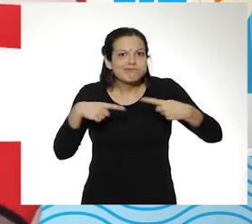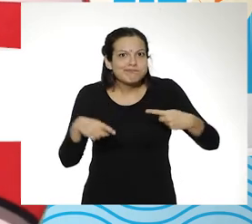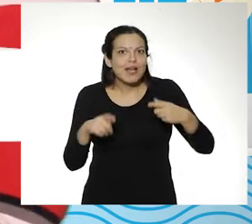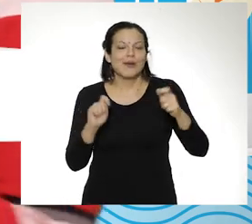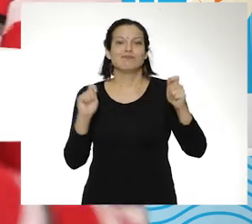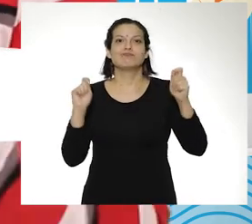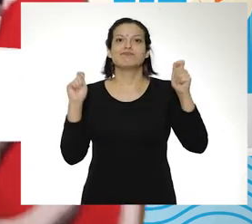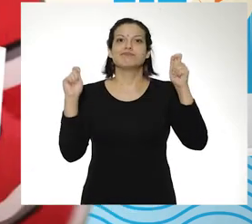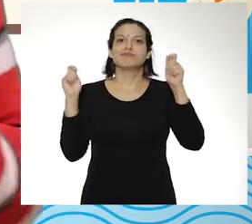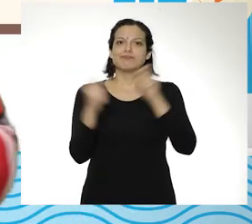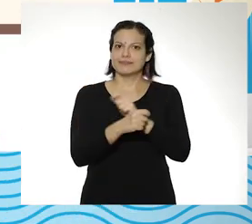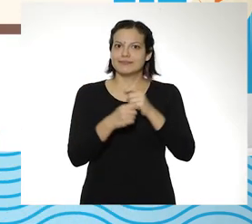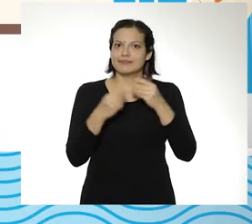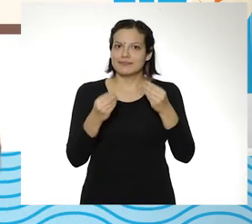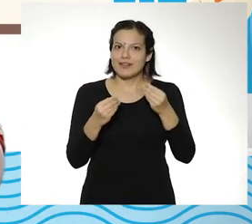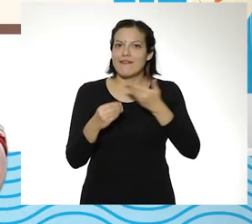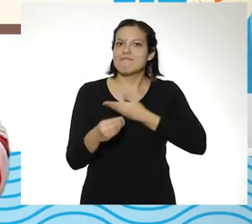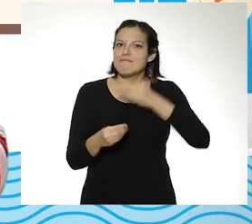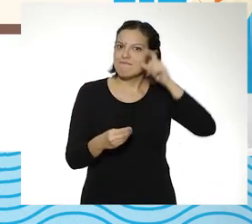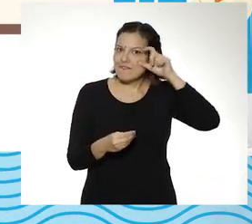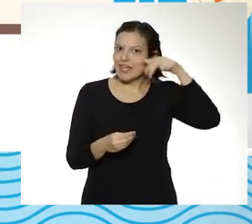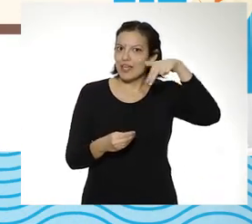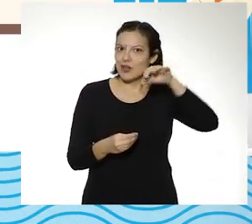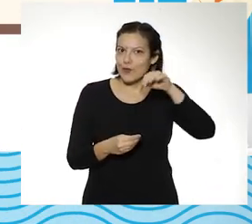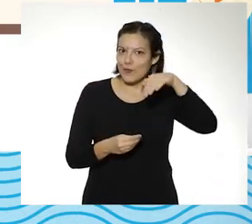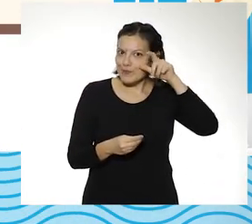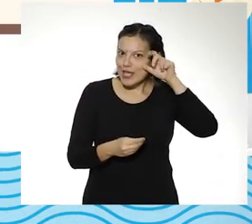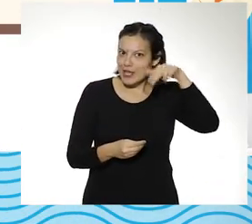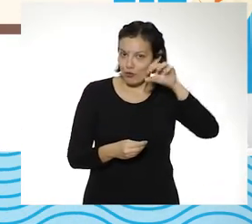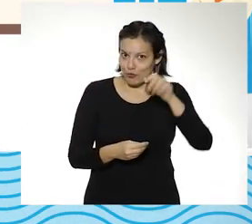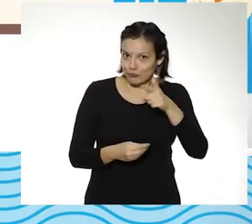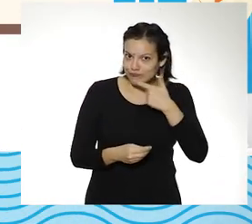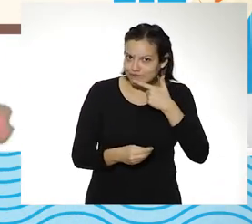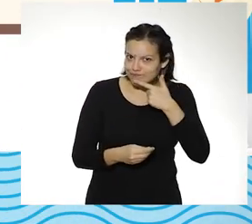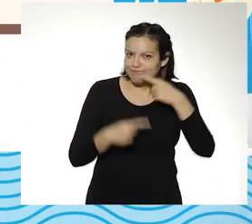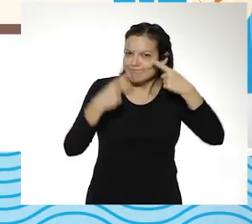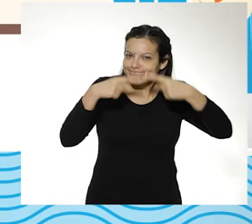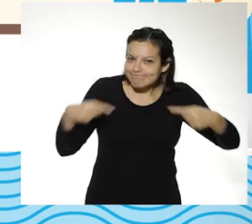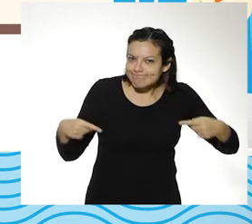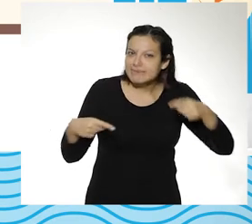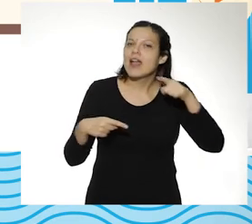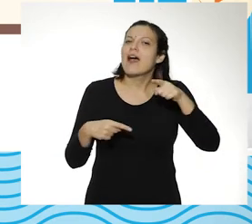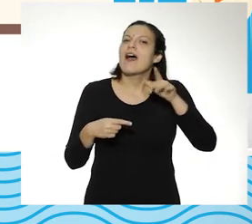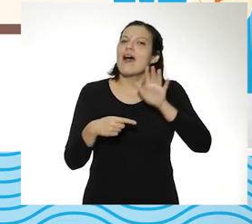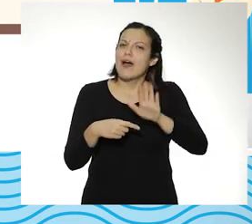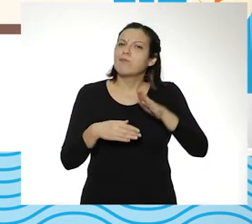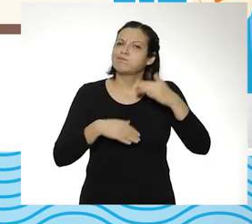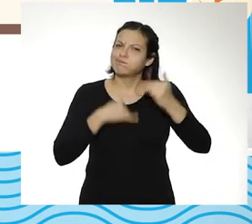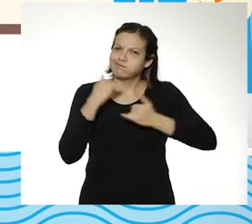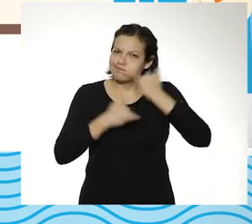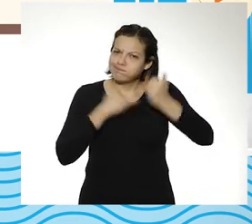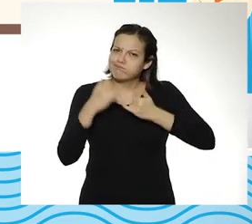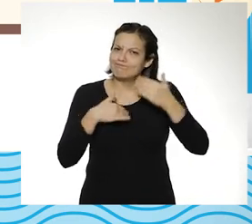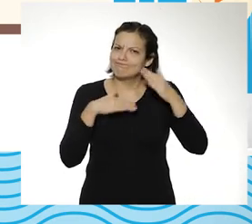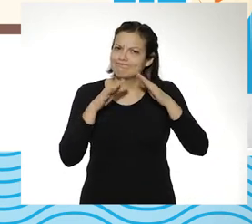transforma en fenómenos. Pero ya vamos a continuar hablando acerca